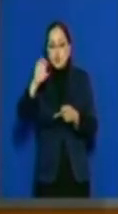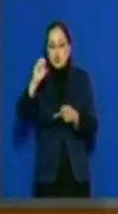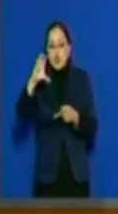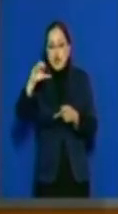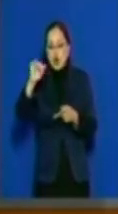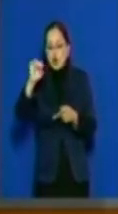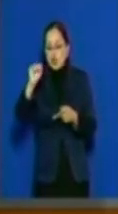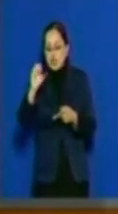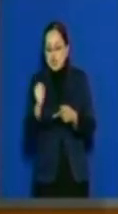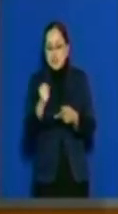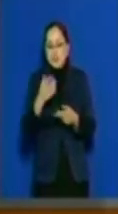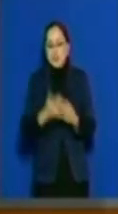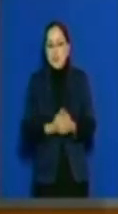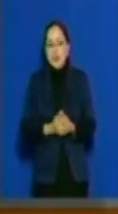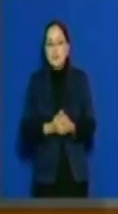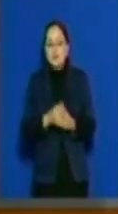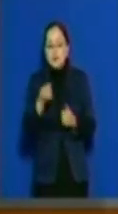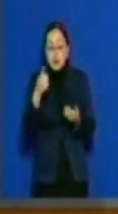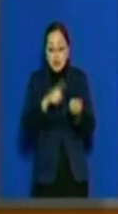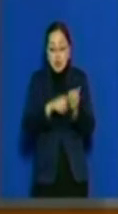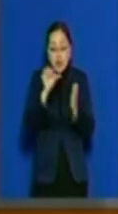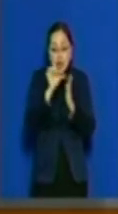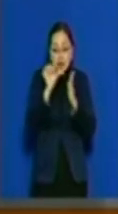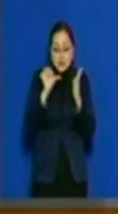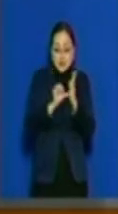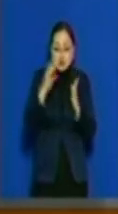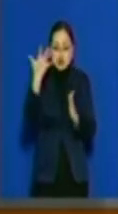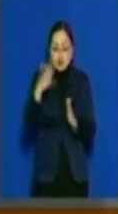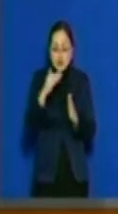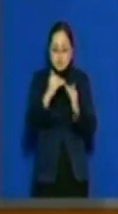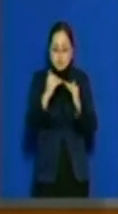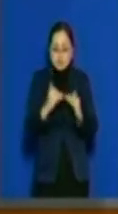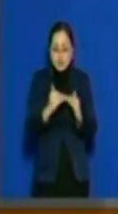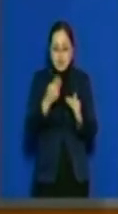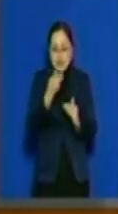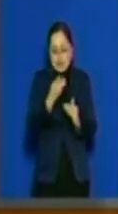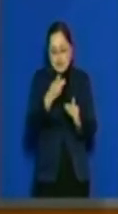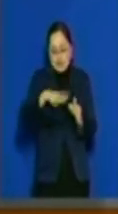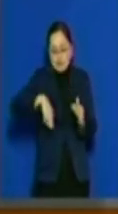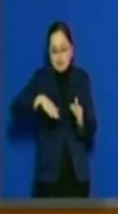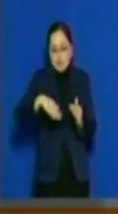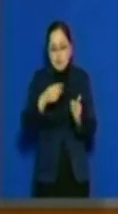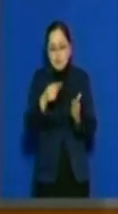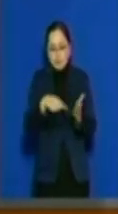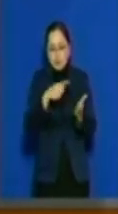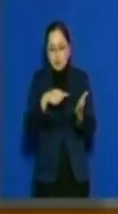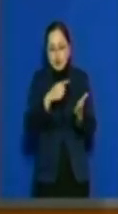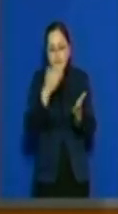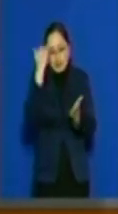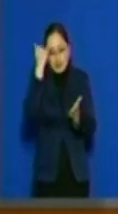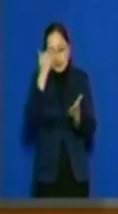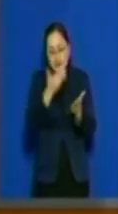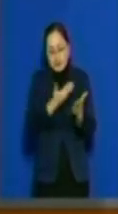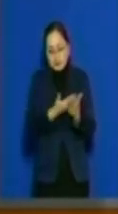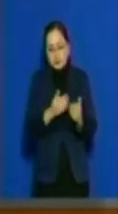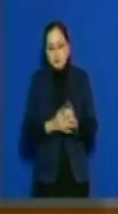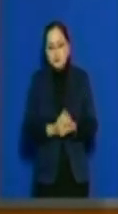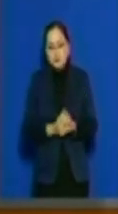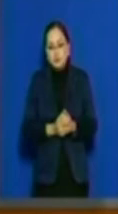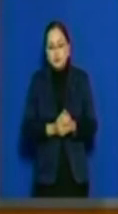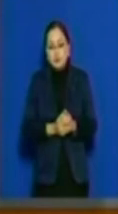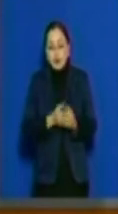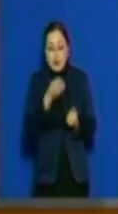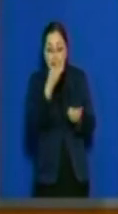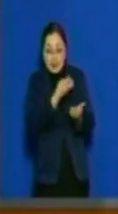a lo establecido en el artículo 10 bis del presente decreto. Segundo, el presente